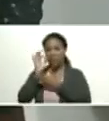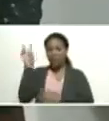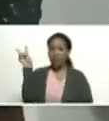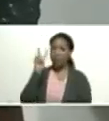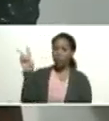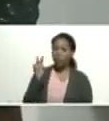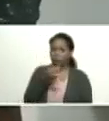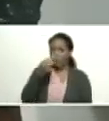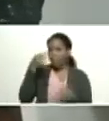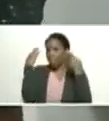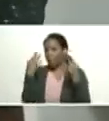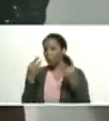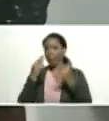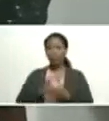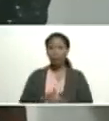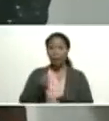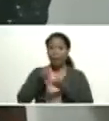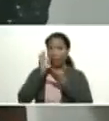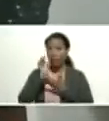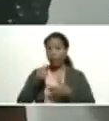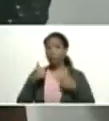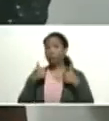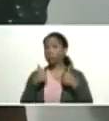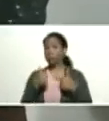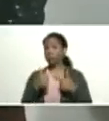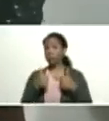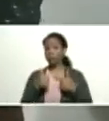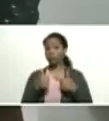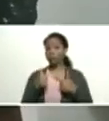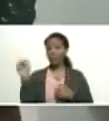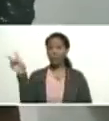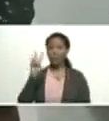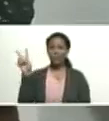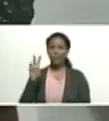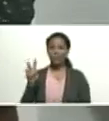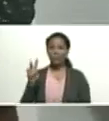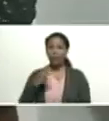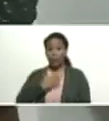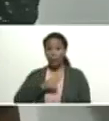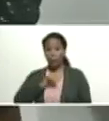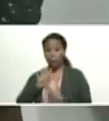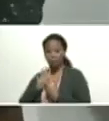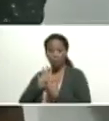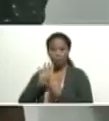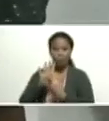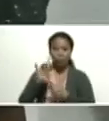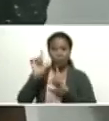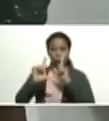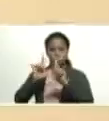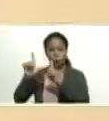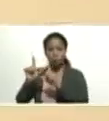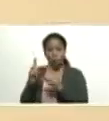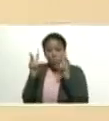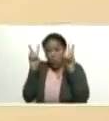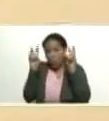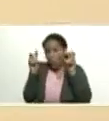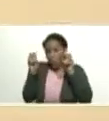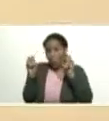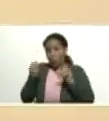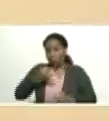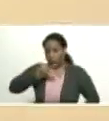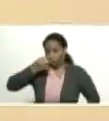Venezolano, y con una taza de café venezolano, pues queremos presentarle este laboratorio de